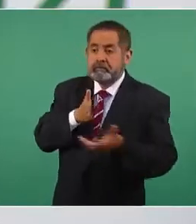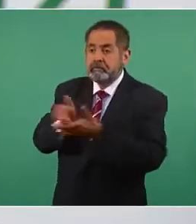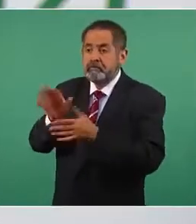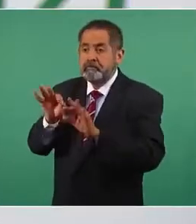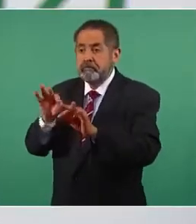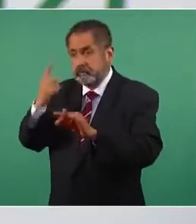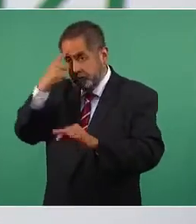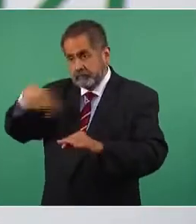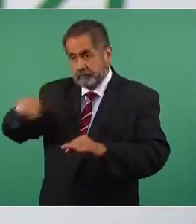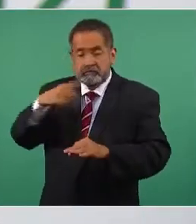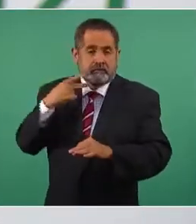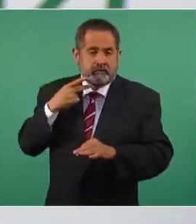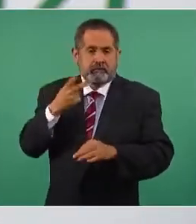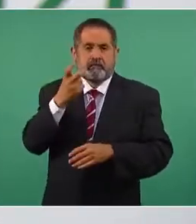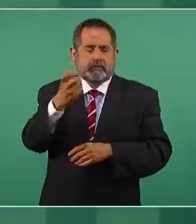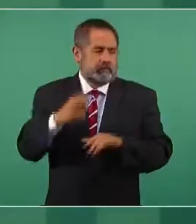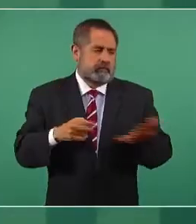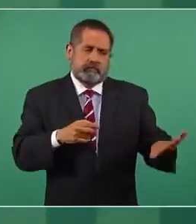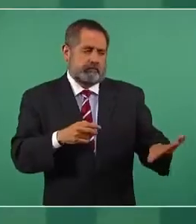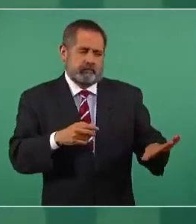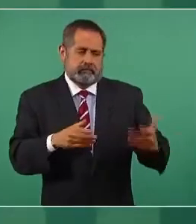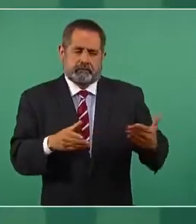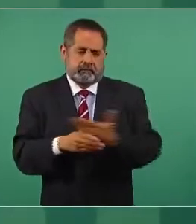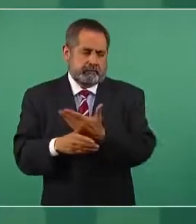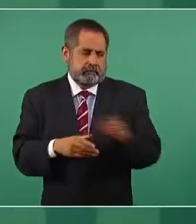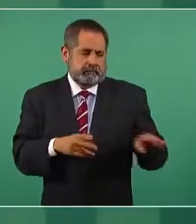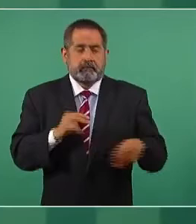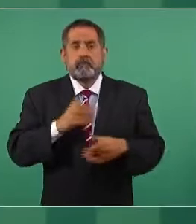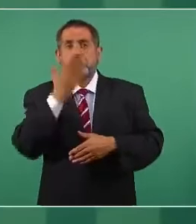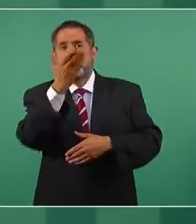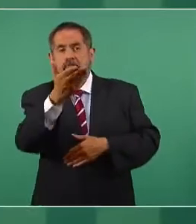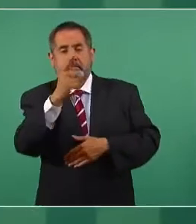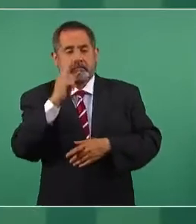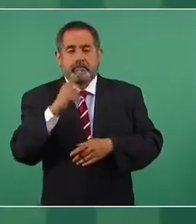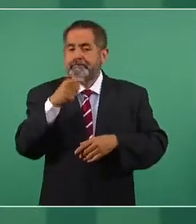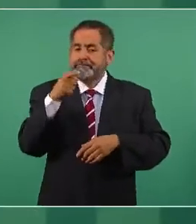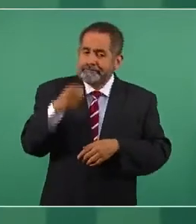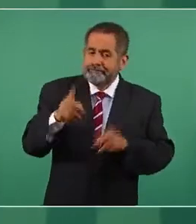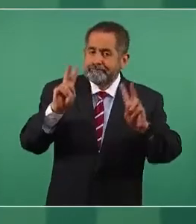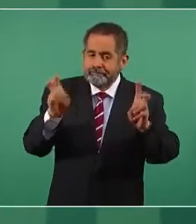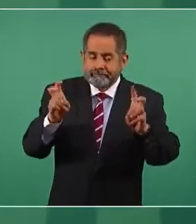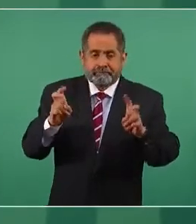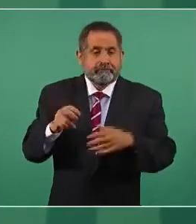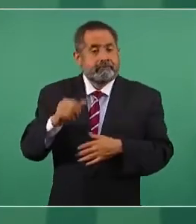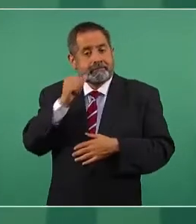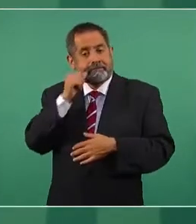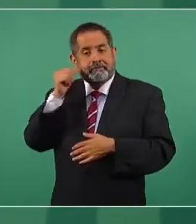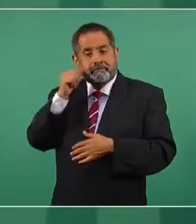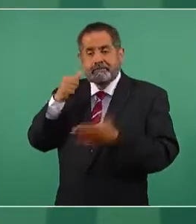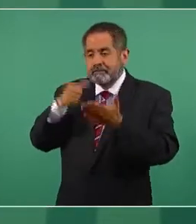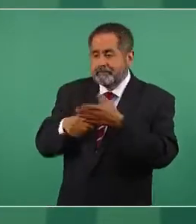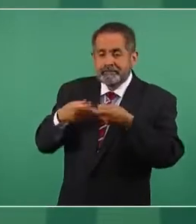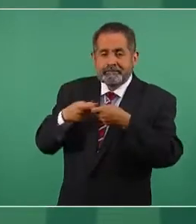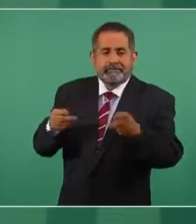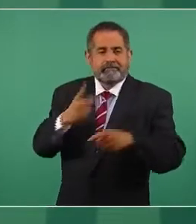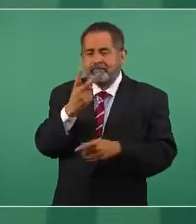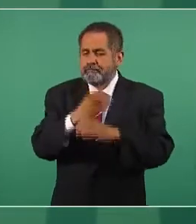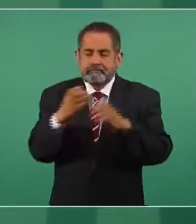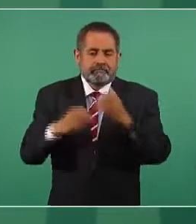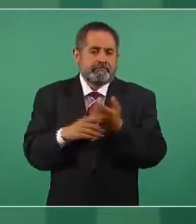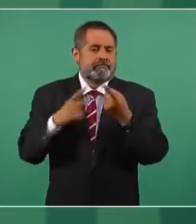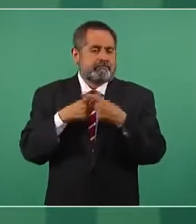pública en México, y por eso México presentó una nota diplomática. Pero eso es un tema, y lo que ayer vimos en la circular es otro. Son dos cosas